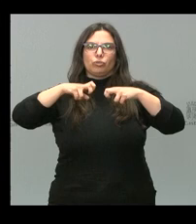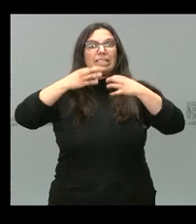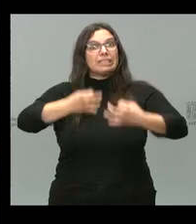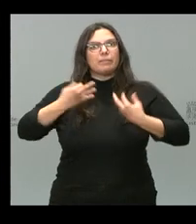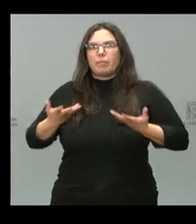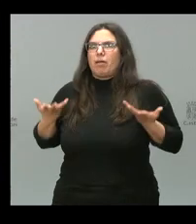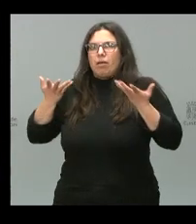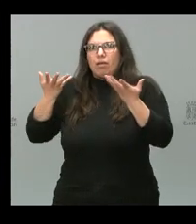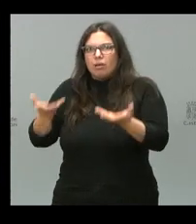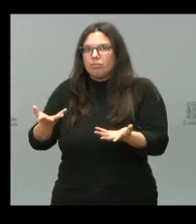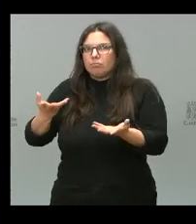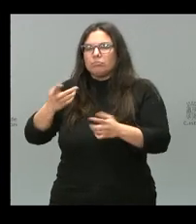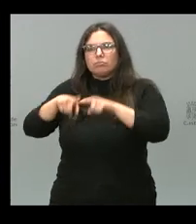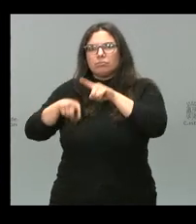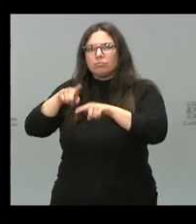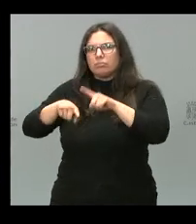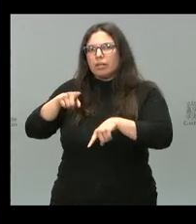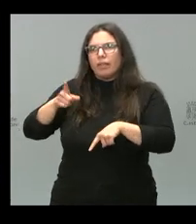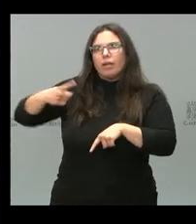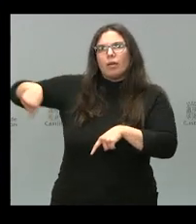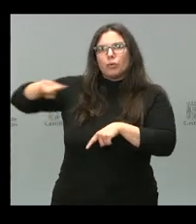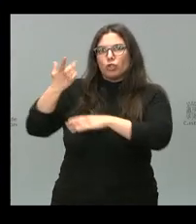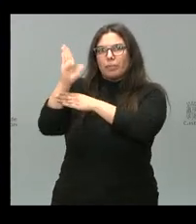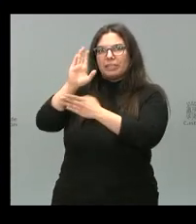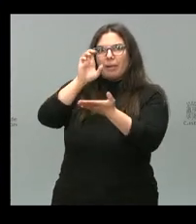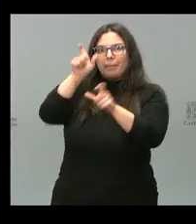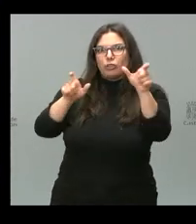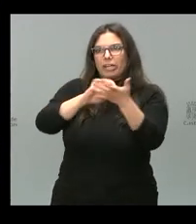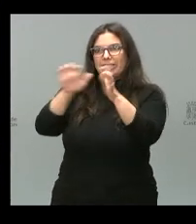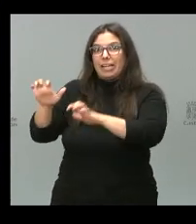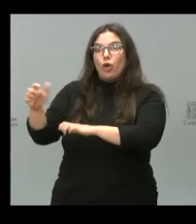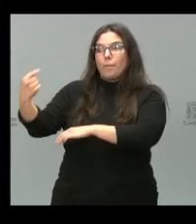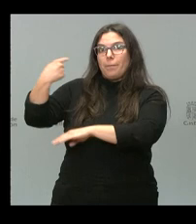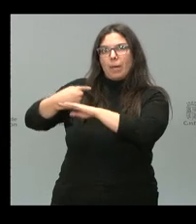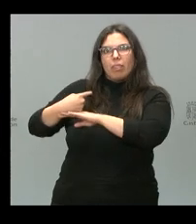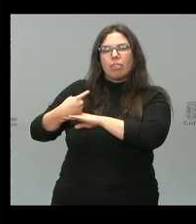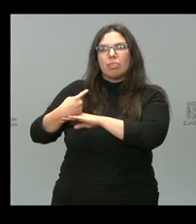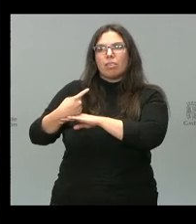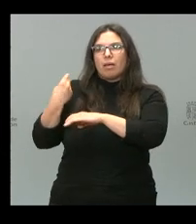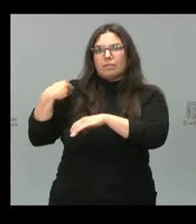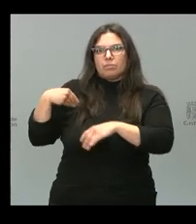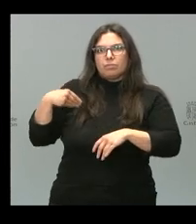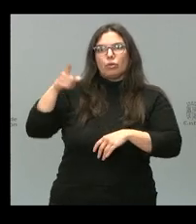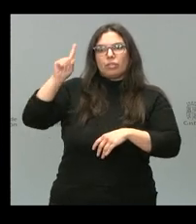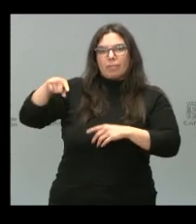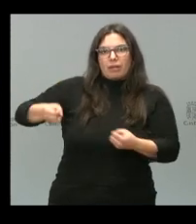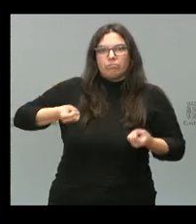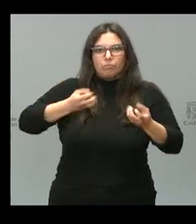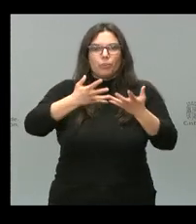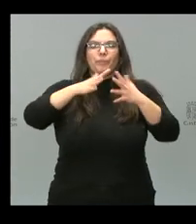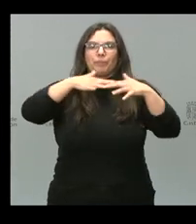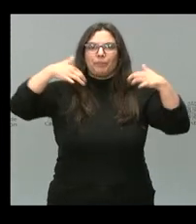de lo que manden quien representan a los casteleros leoneses ejerce a través de la función